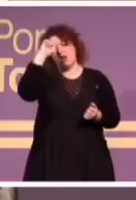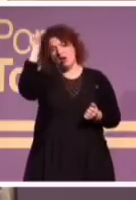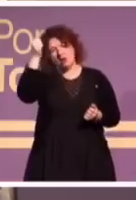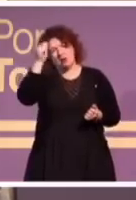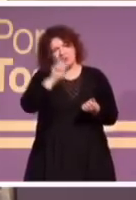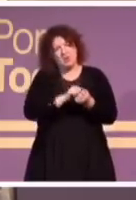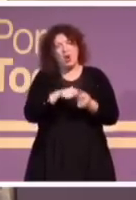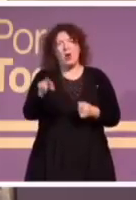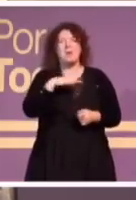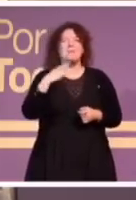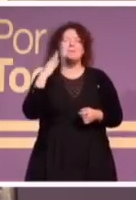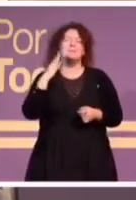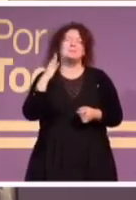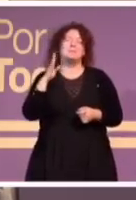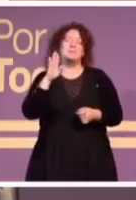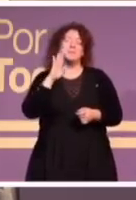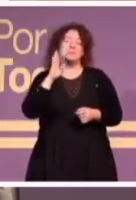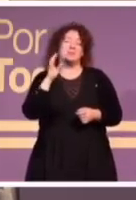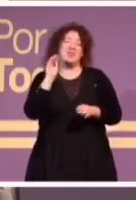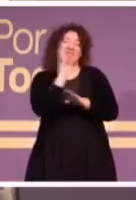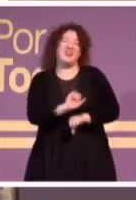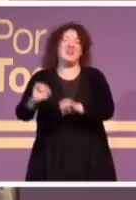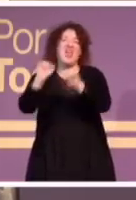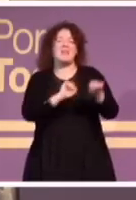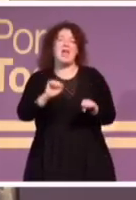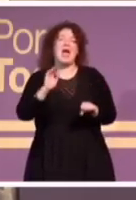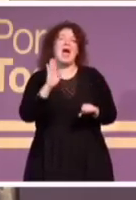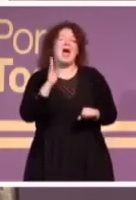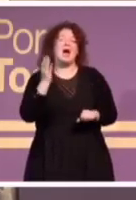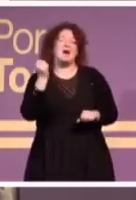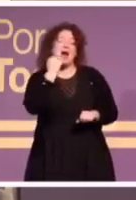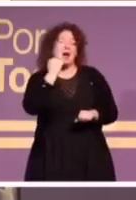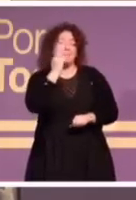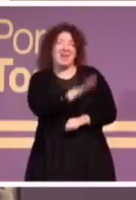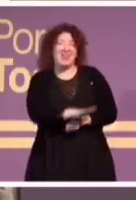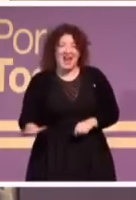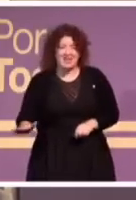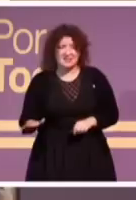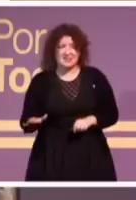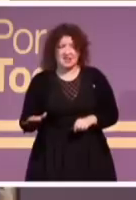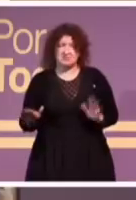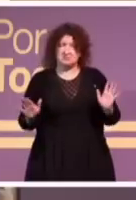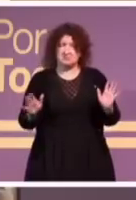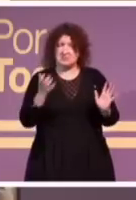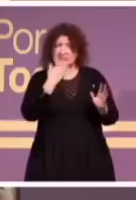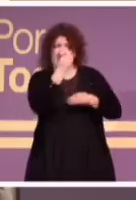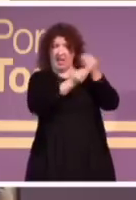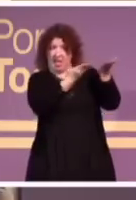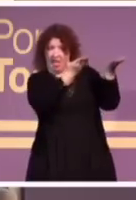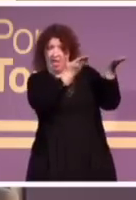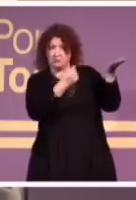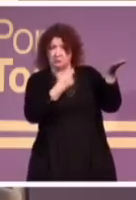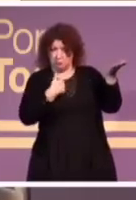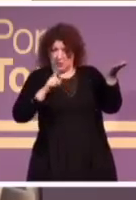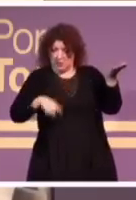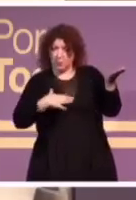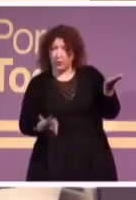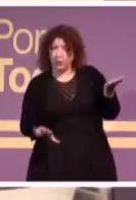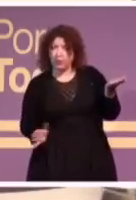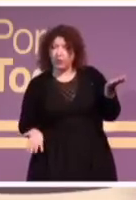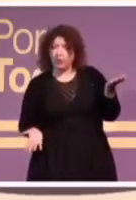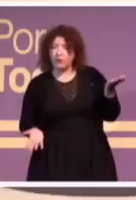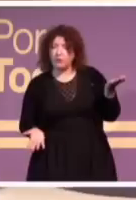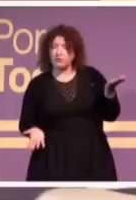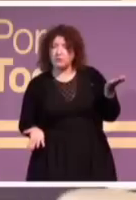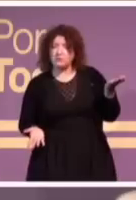defendiendo a pederastas, ¿por qué no lo voy a hacer yo? Y lo peor de todo, si se lo pueden